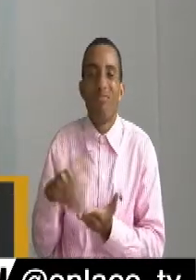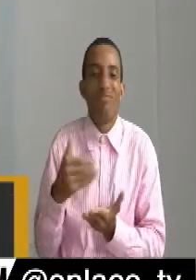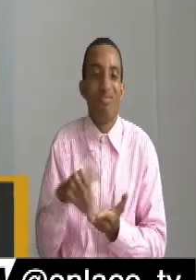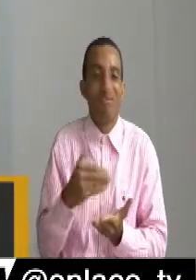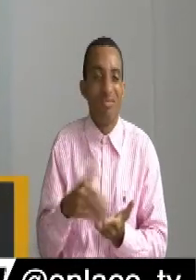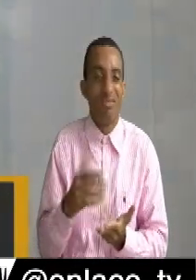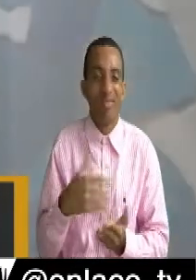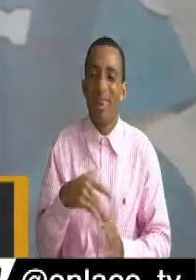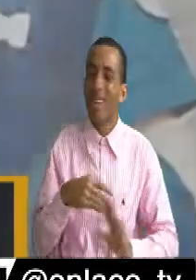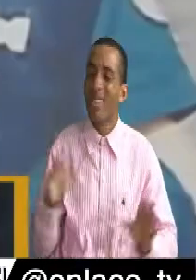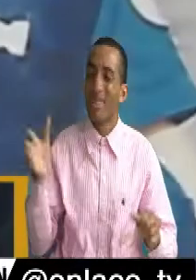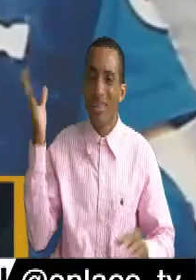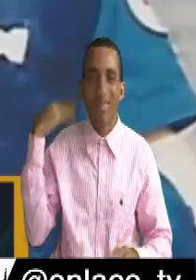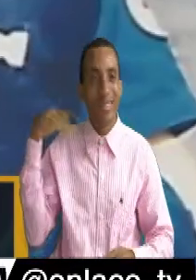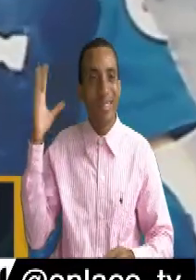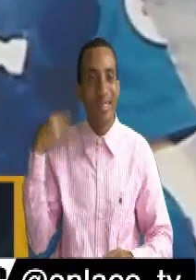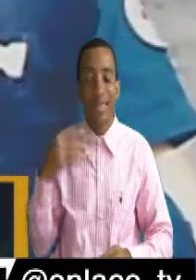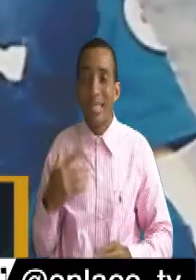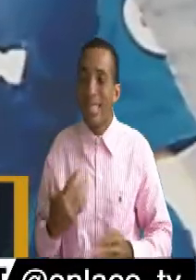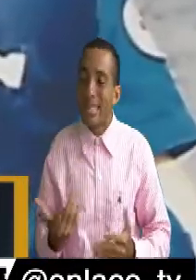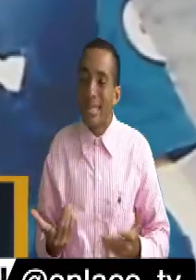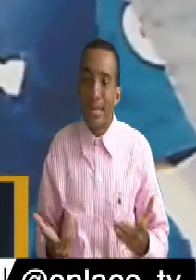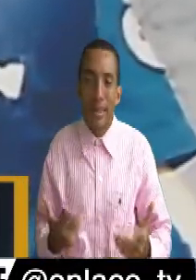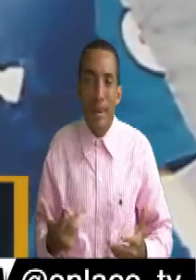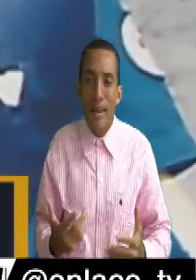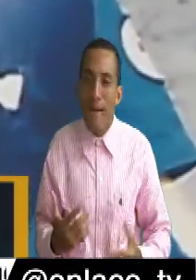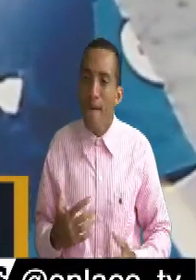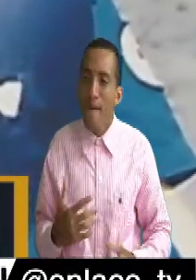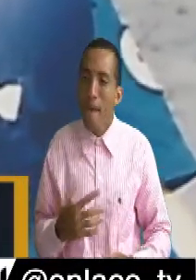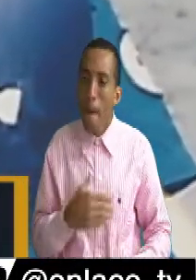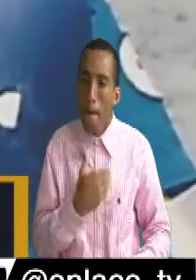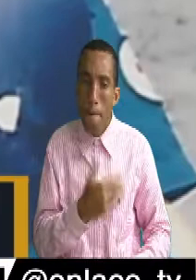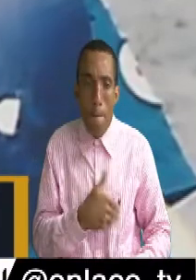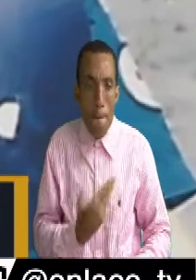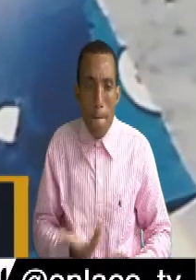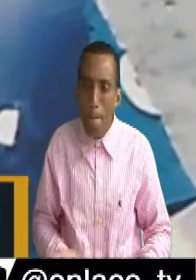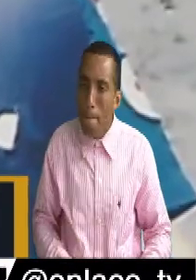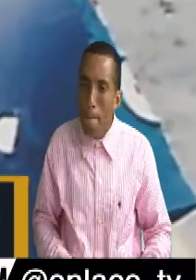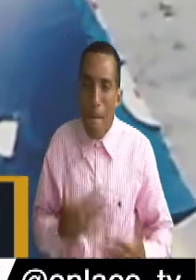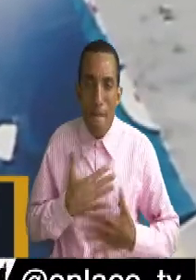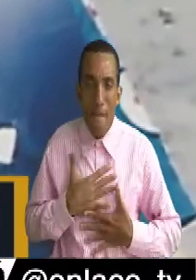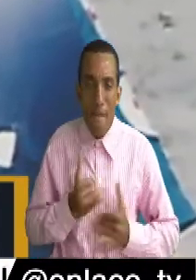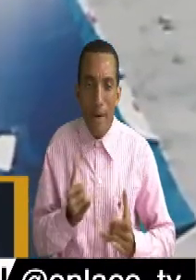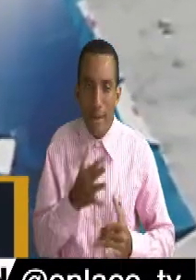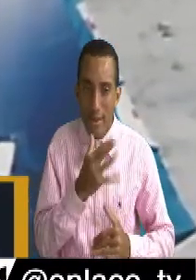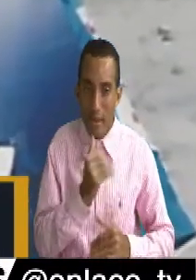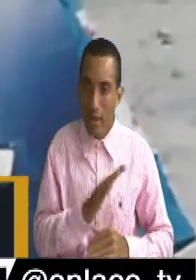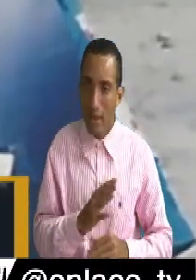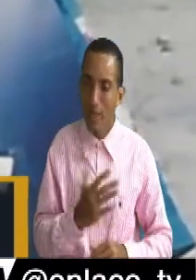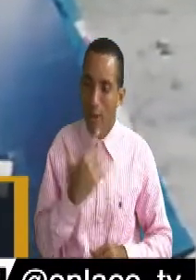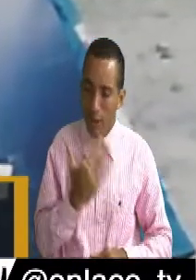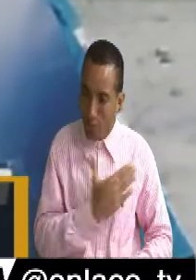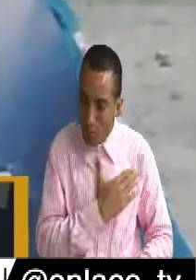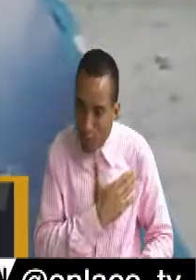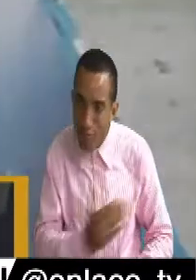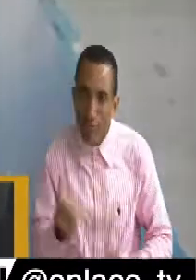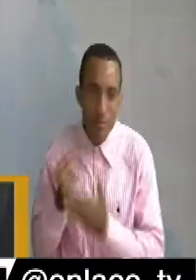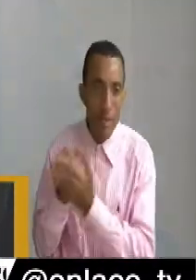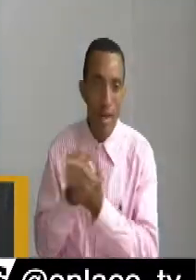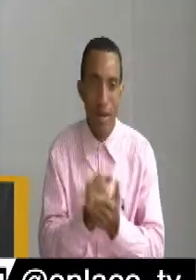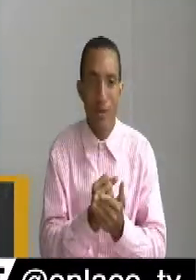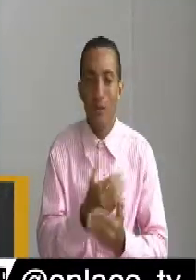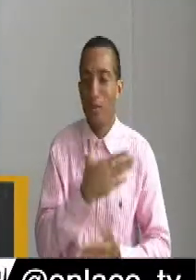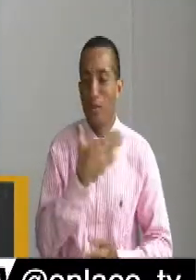la felicidad que el servir le daba, Mercedes comprendió que su misión estaba en su servicio voluntario a las necesidades de la ciudad. Me